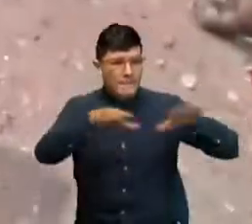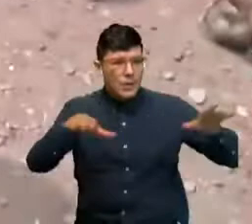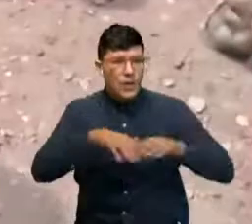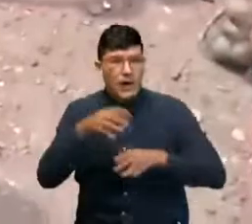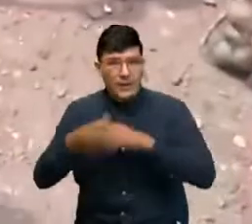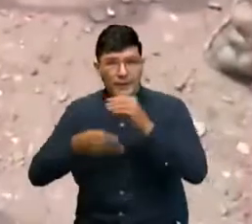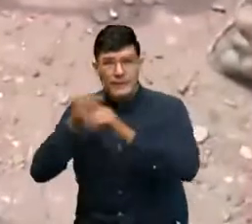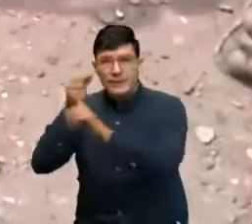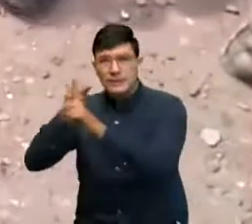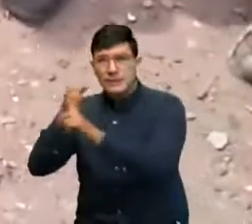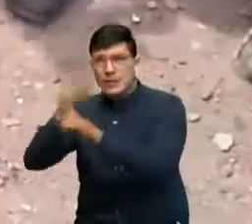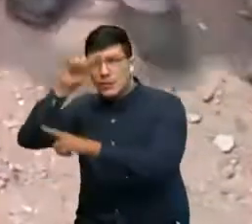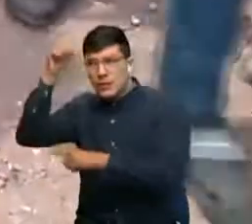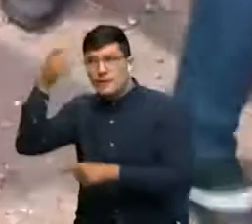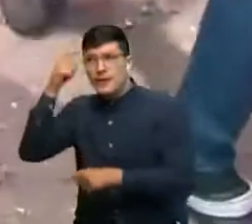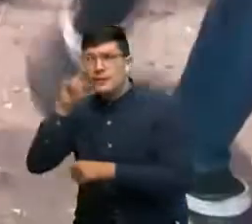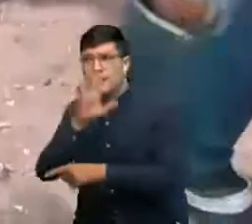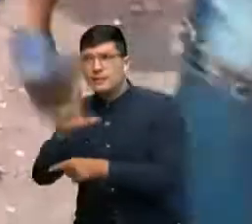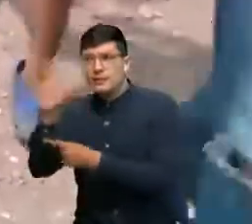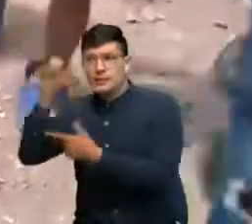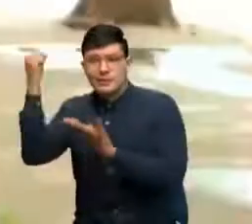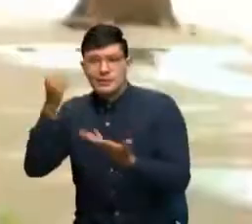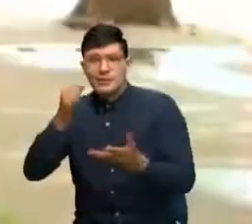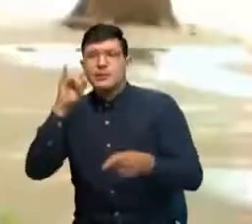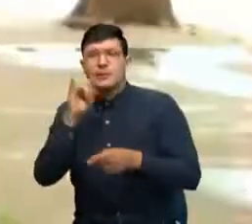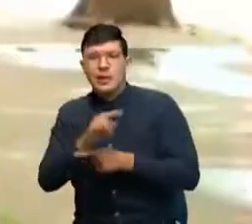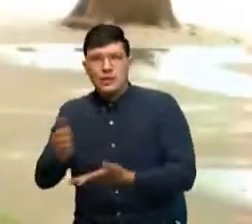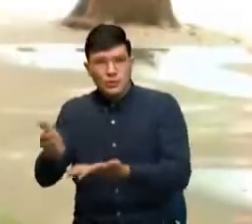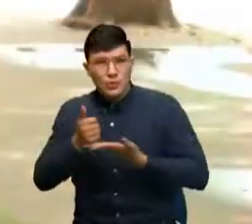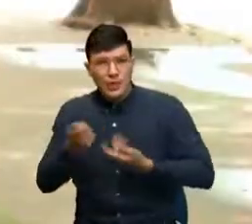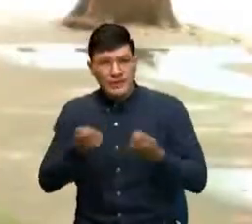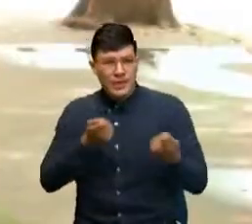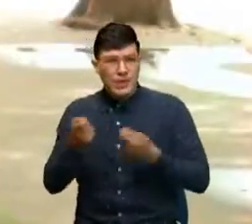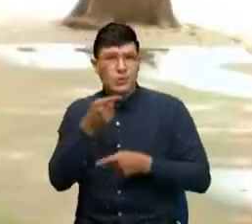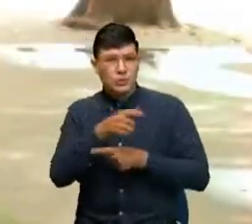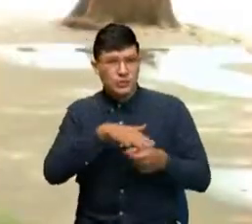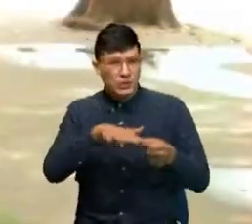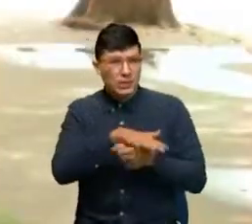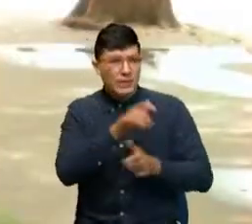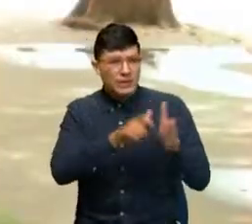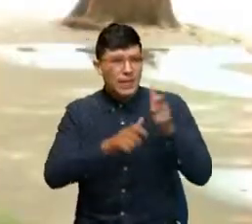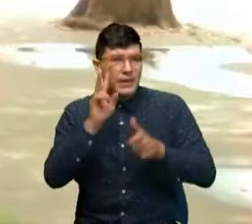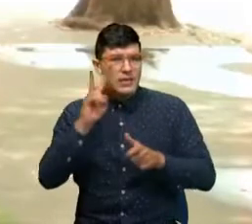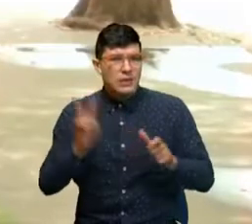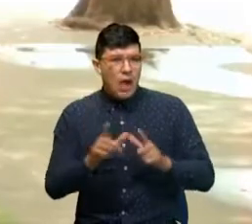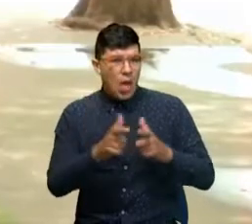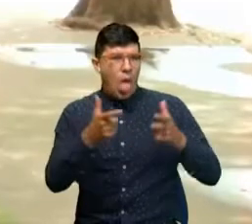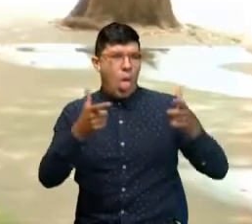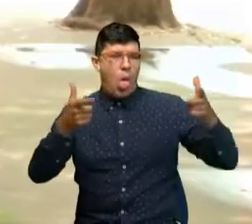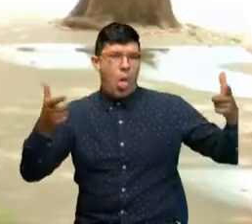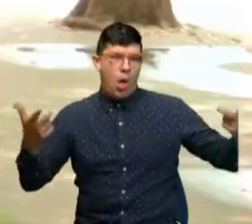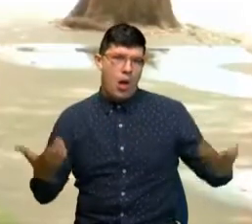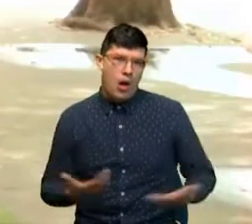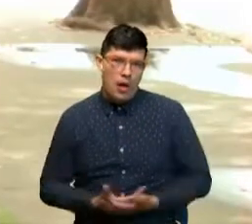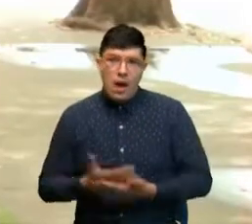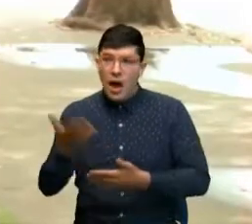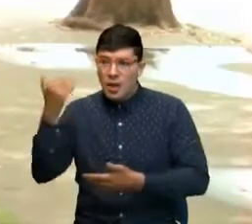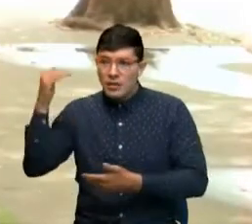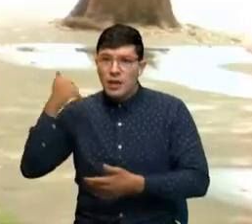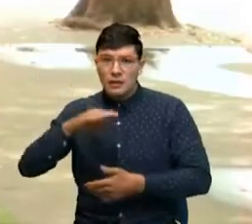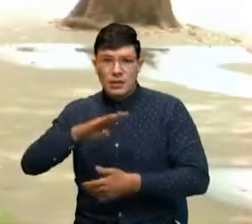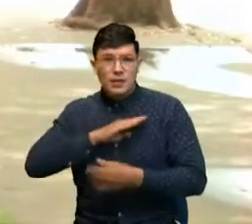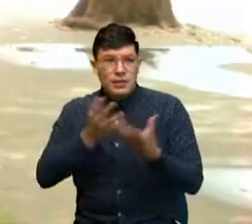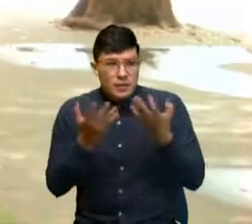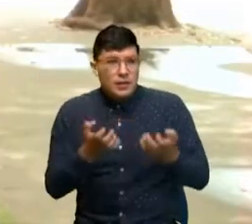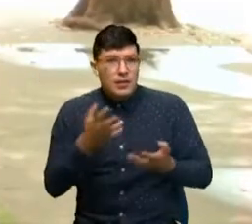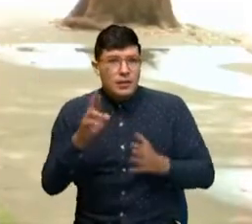nacional a generar más apoyo para controlar la situación muy bien recordemos que en varias oportunidades de la administración de villa del rosario ha querido recuperar